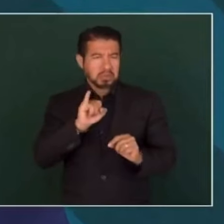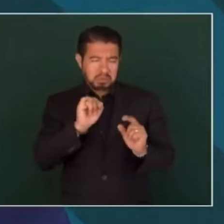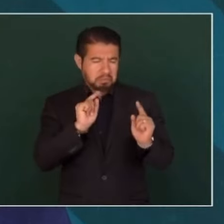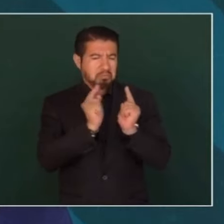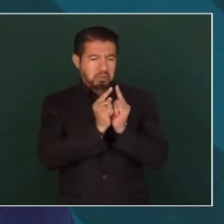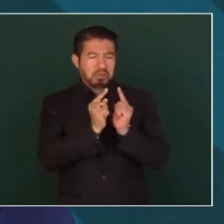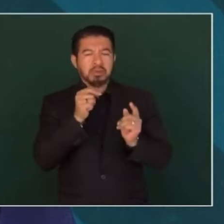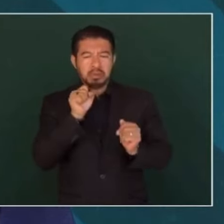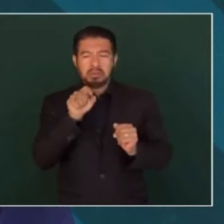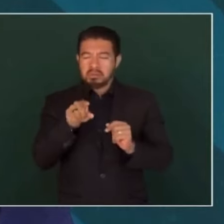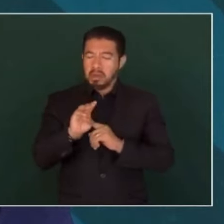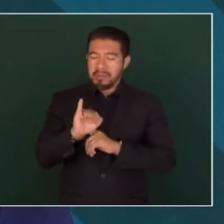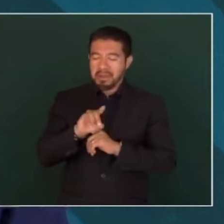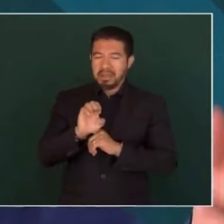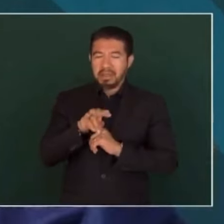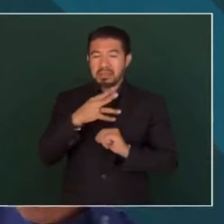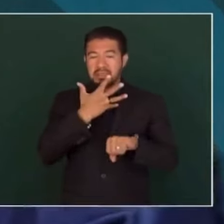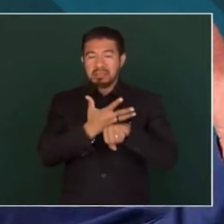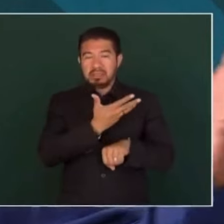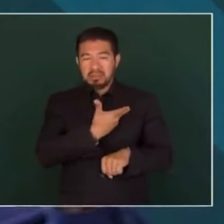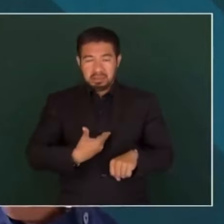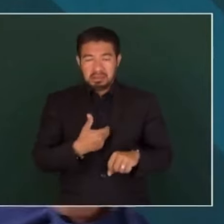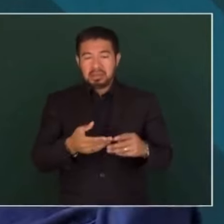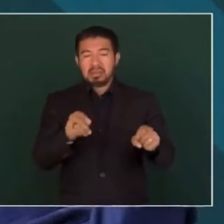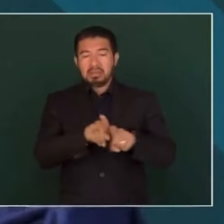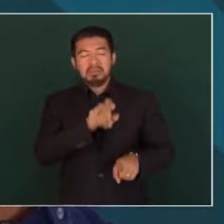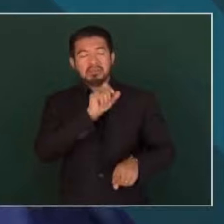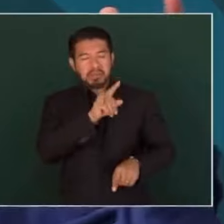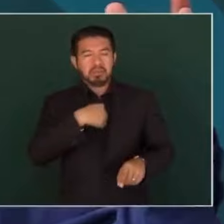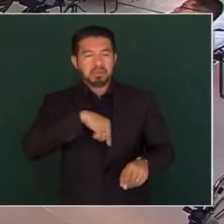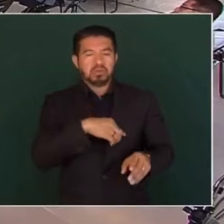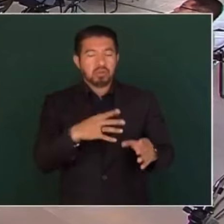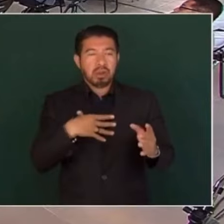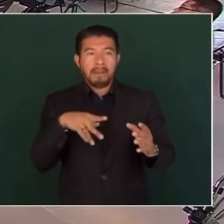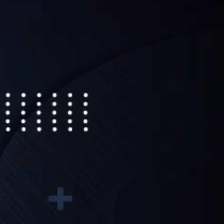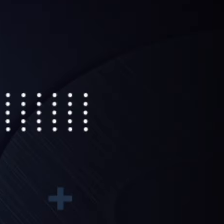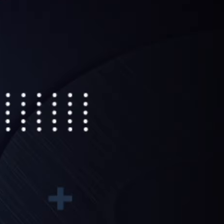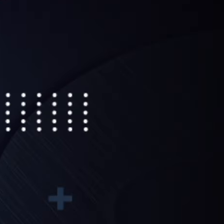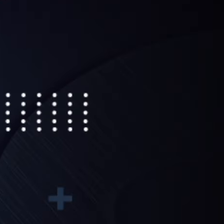Pero hay mucho acecho.